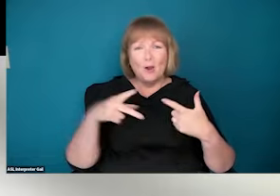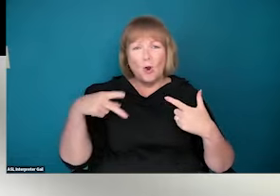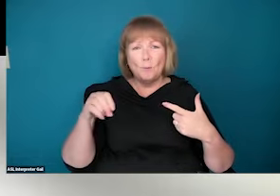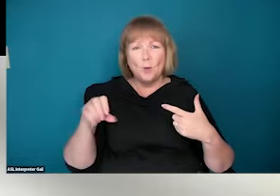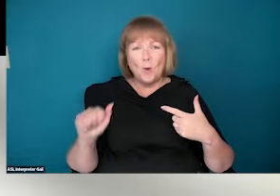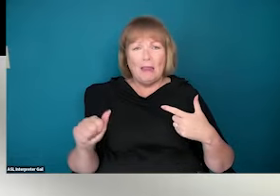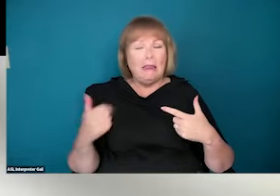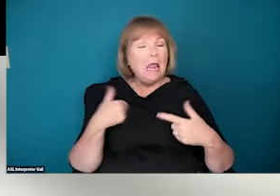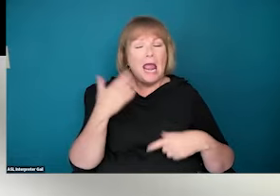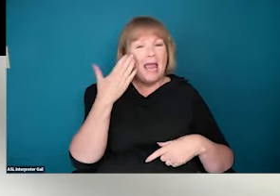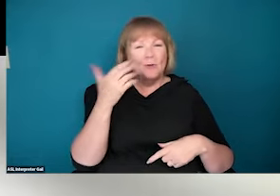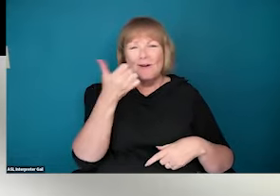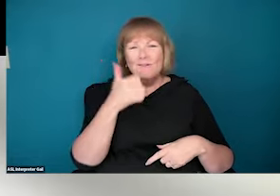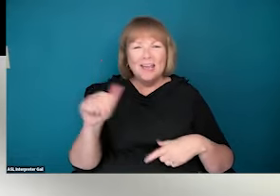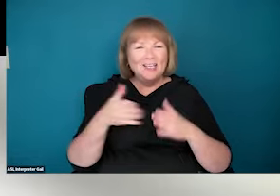decisiones independientes